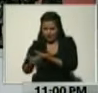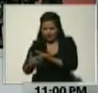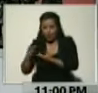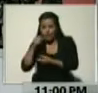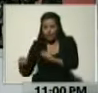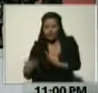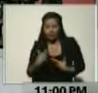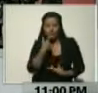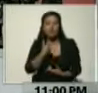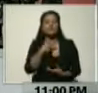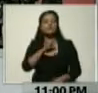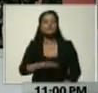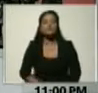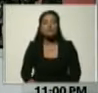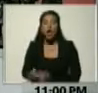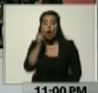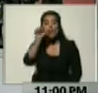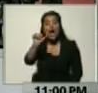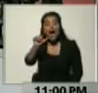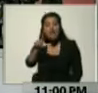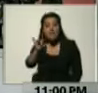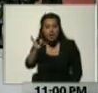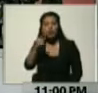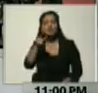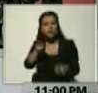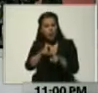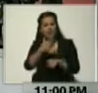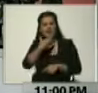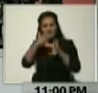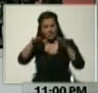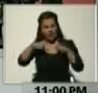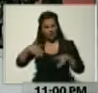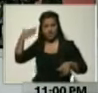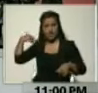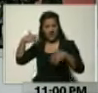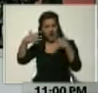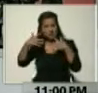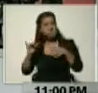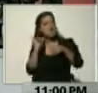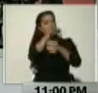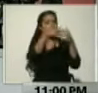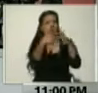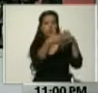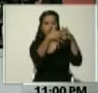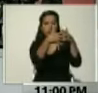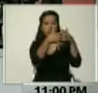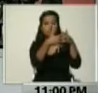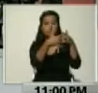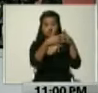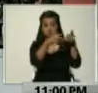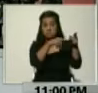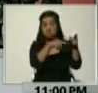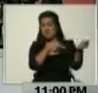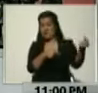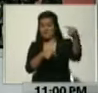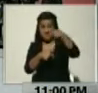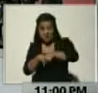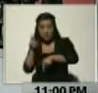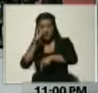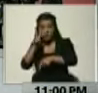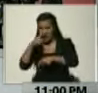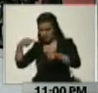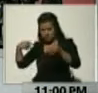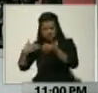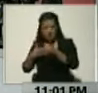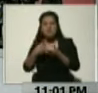Penal Venezolano, pasó las Navidades en Estados Unidos y durante el año 2016 solo ha regresado al país para redactar la ley de amnesia criminal